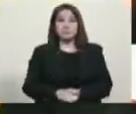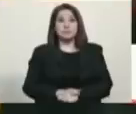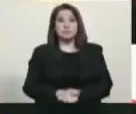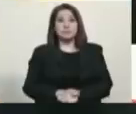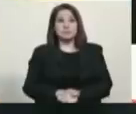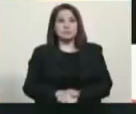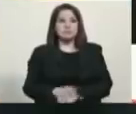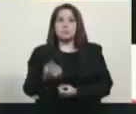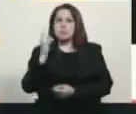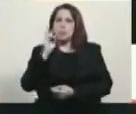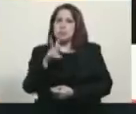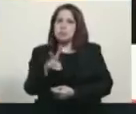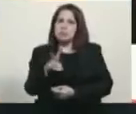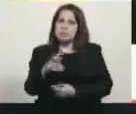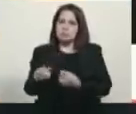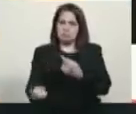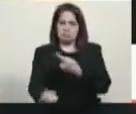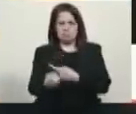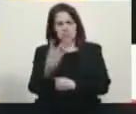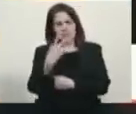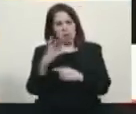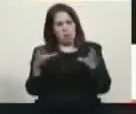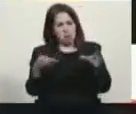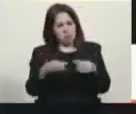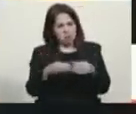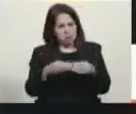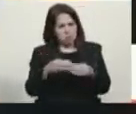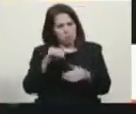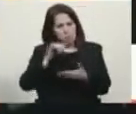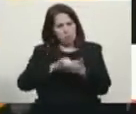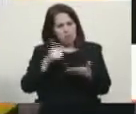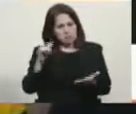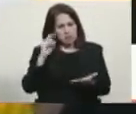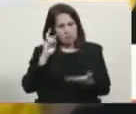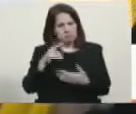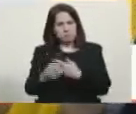Entonces yo vi, me lo mandaron a mi grupo de